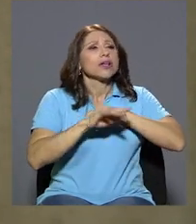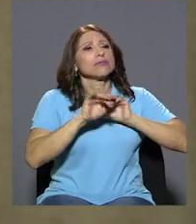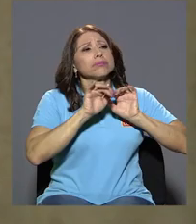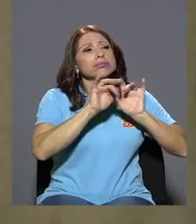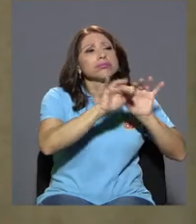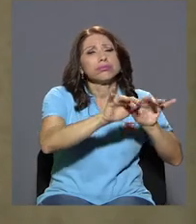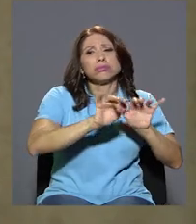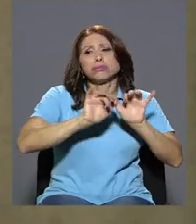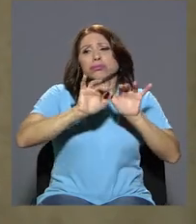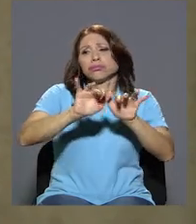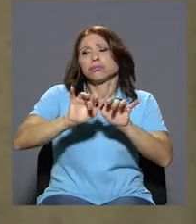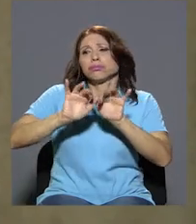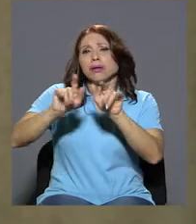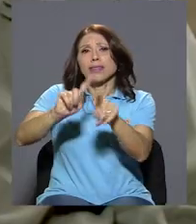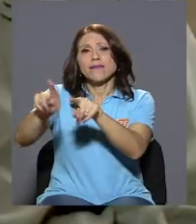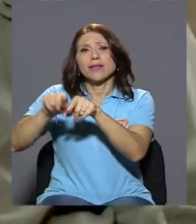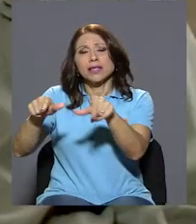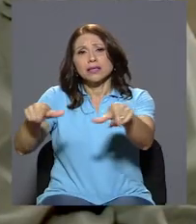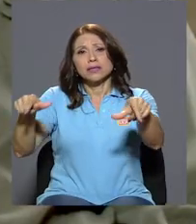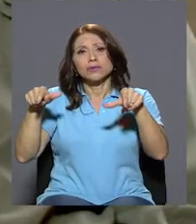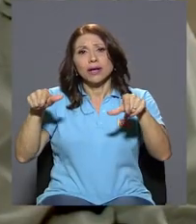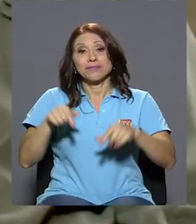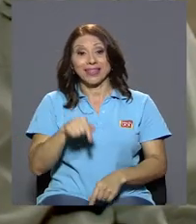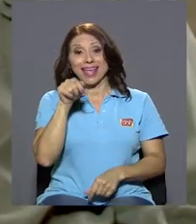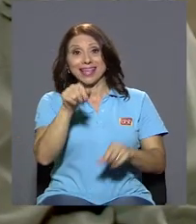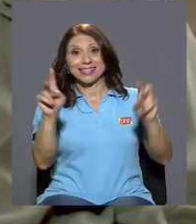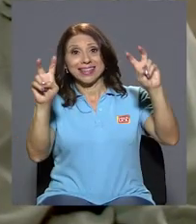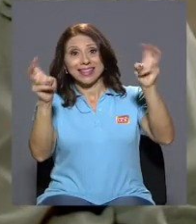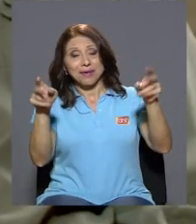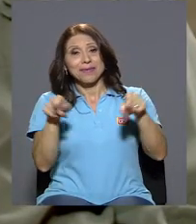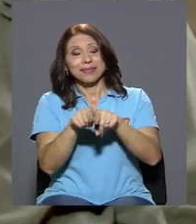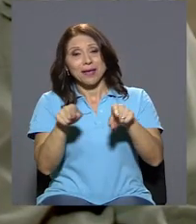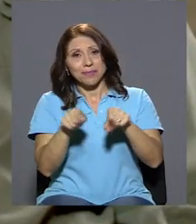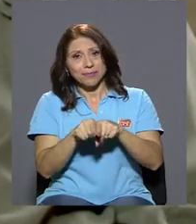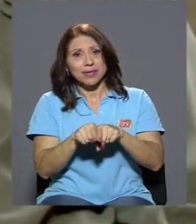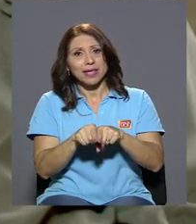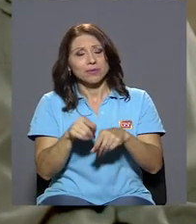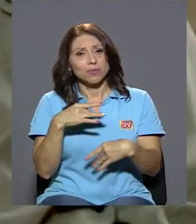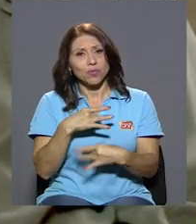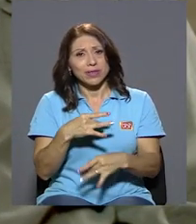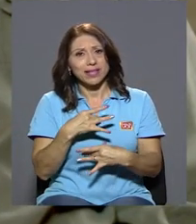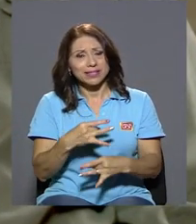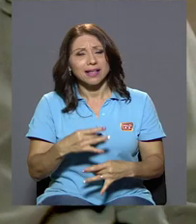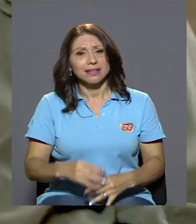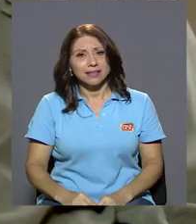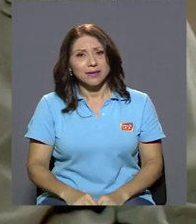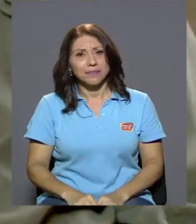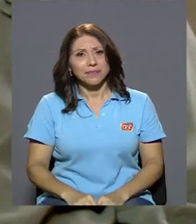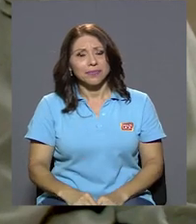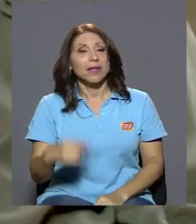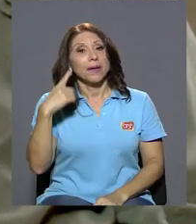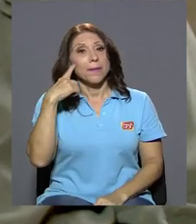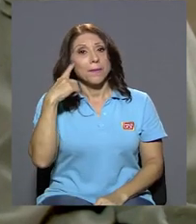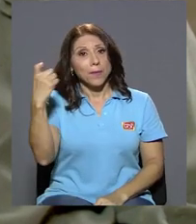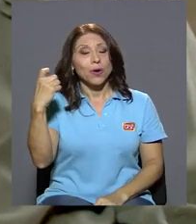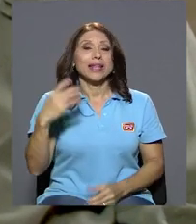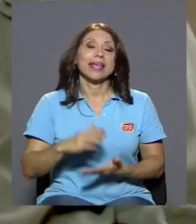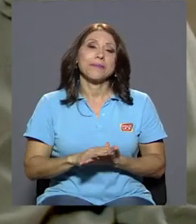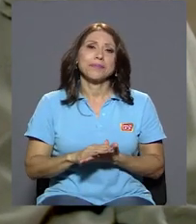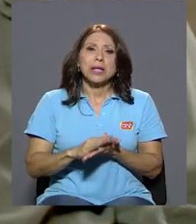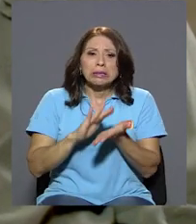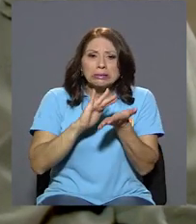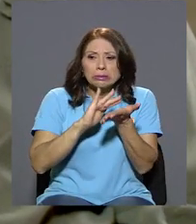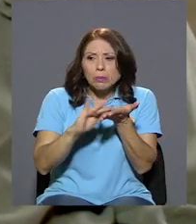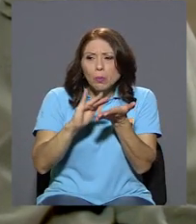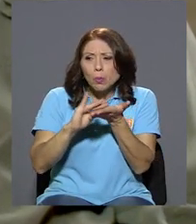direcciones pero bueno precisamente ese tema me resulta también muy interesante puesto que la